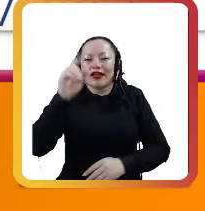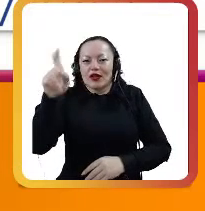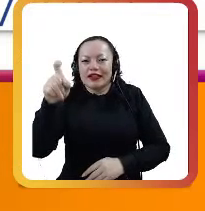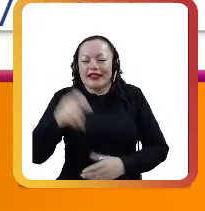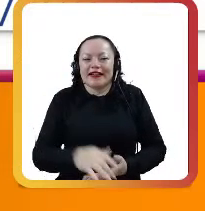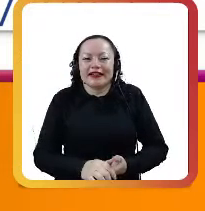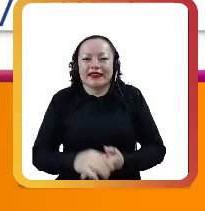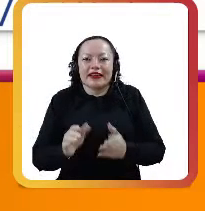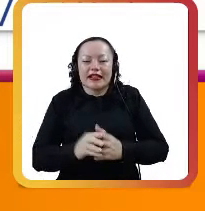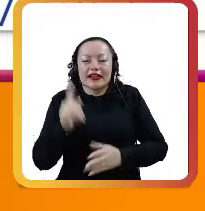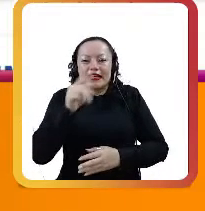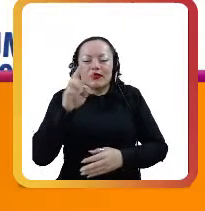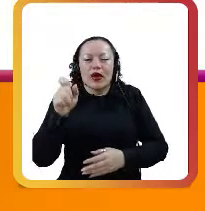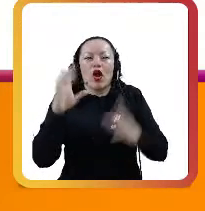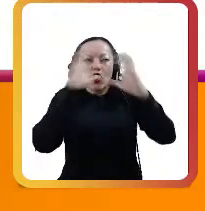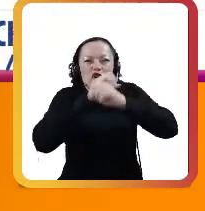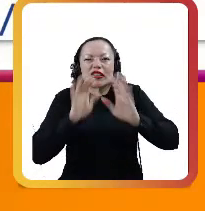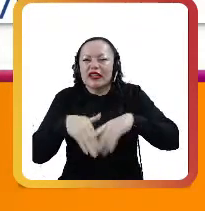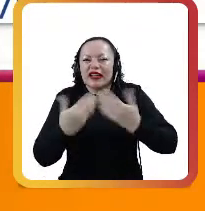2-8-06. El Sinuano Noche,